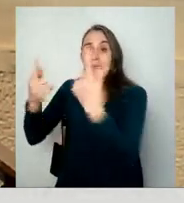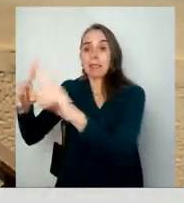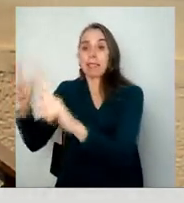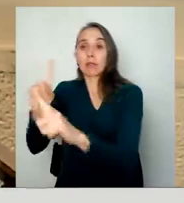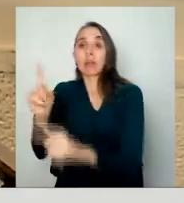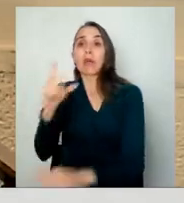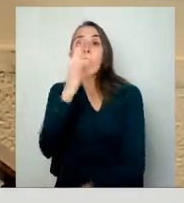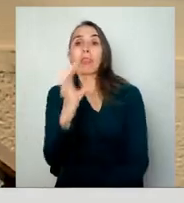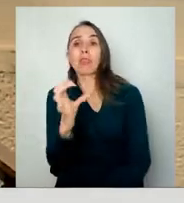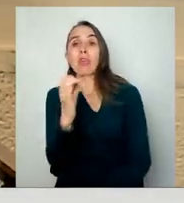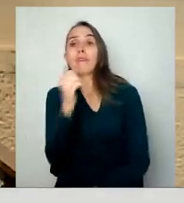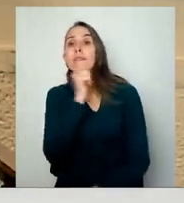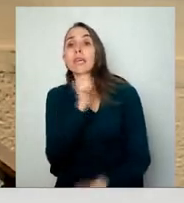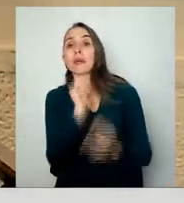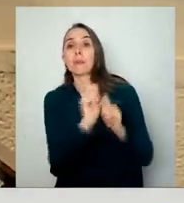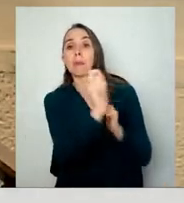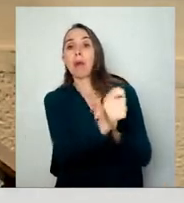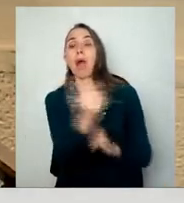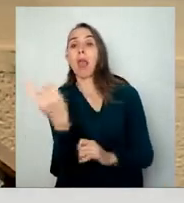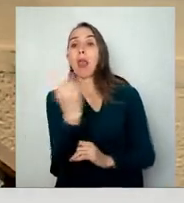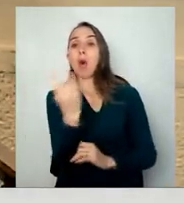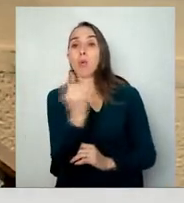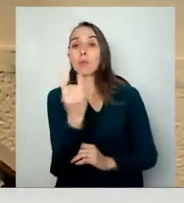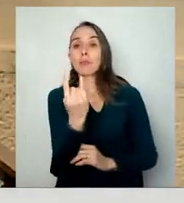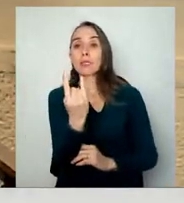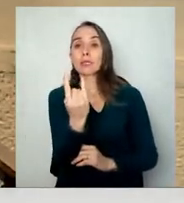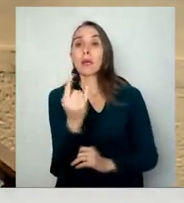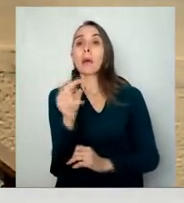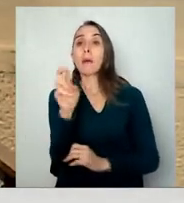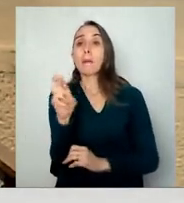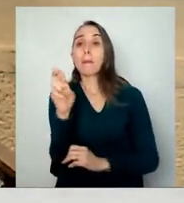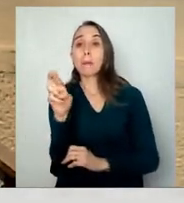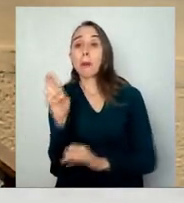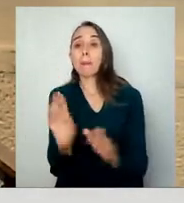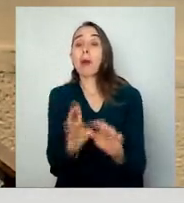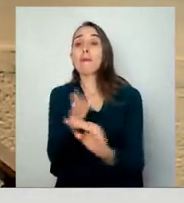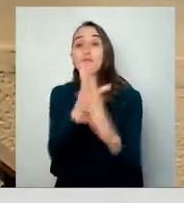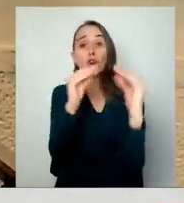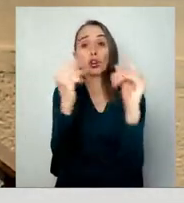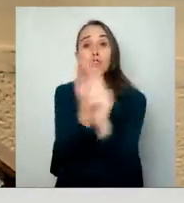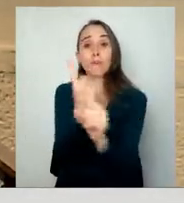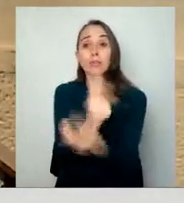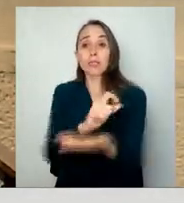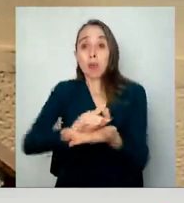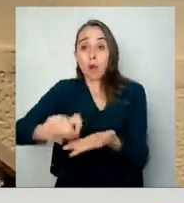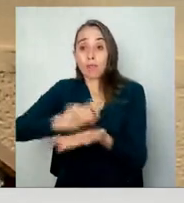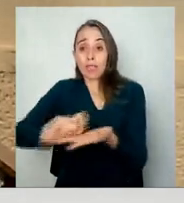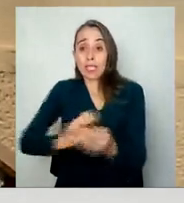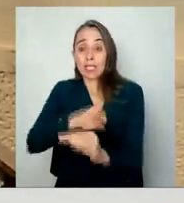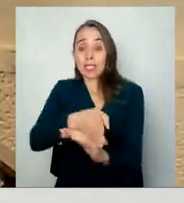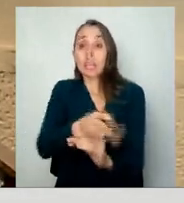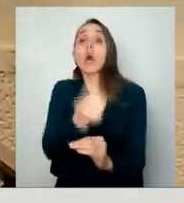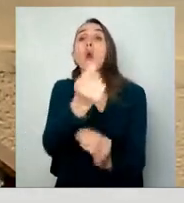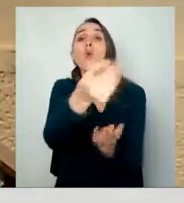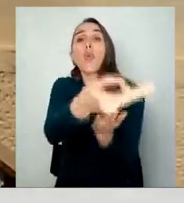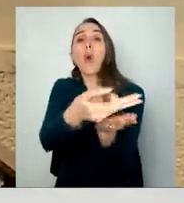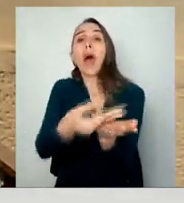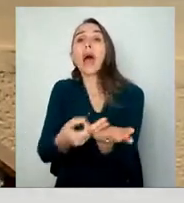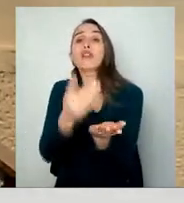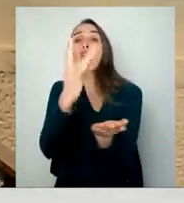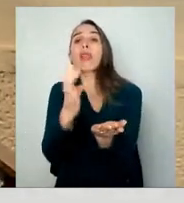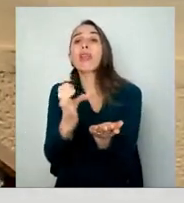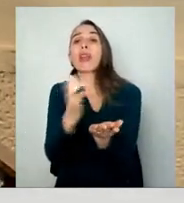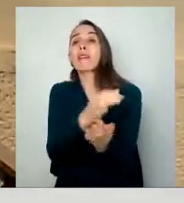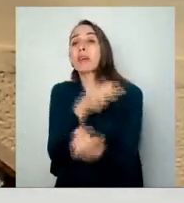la universidad y cuando el padre fue a conversar en cuanto era el monto de la deuda le dijeron